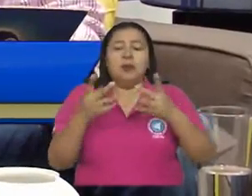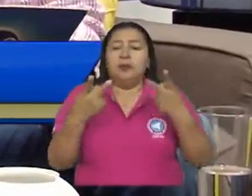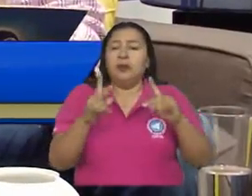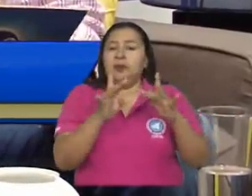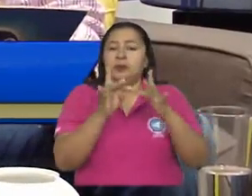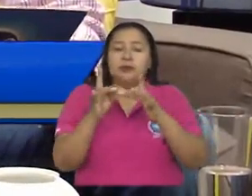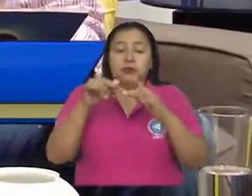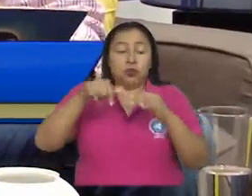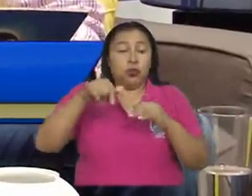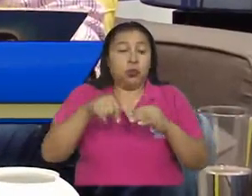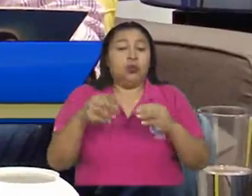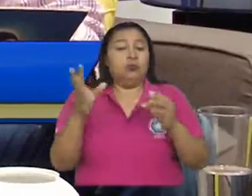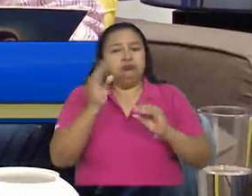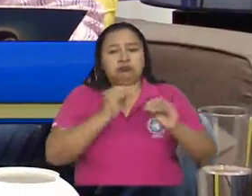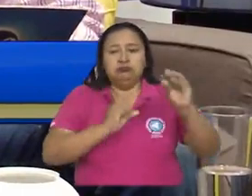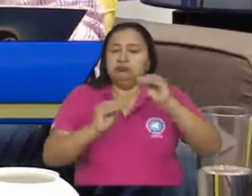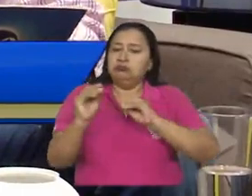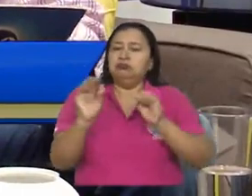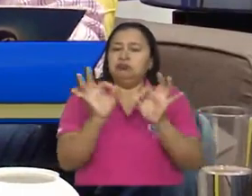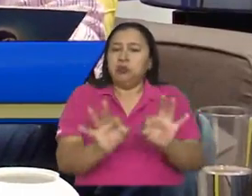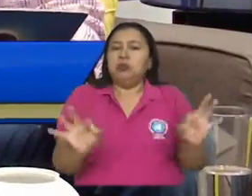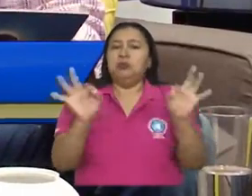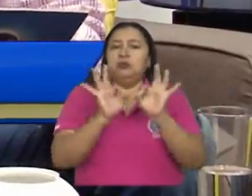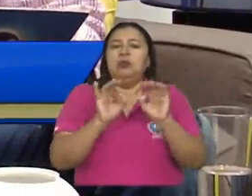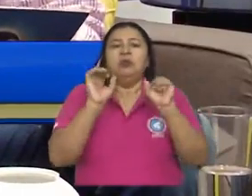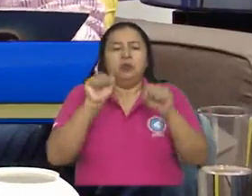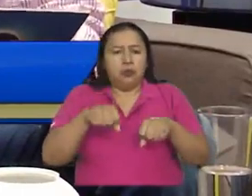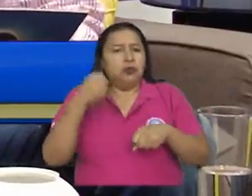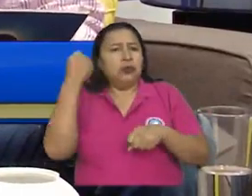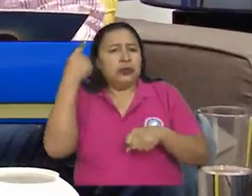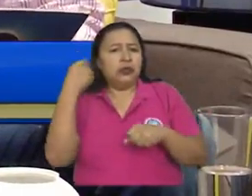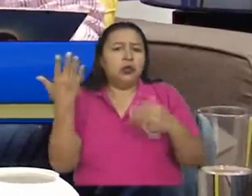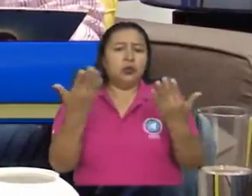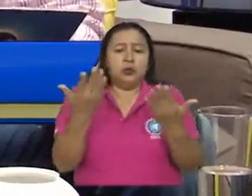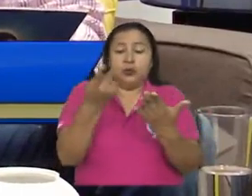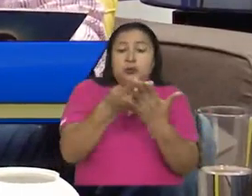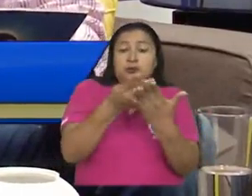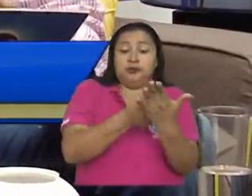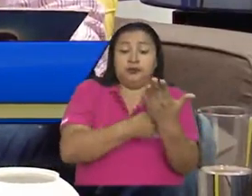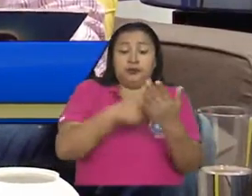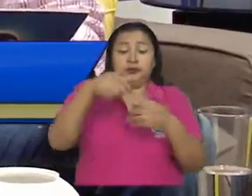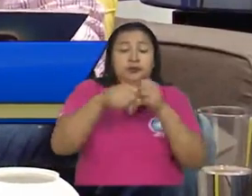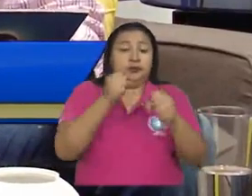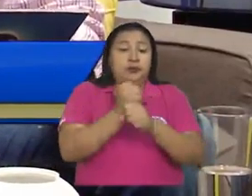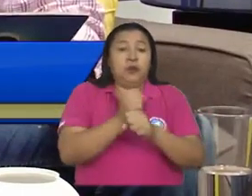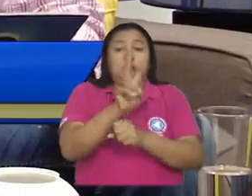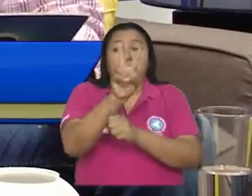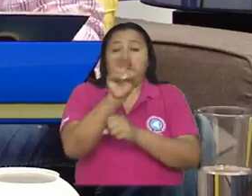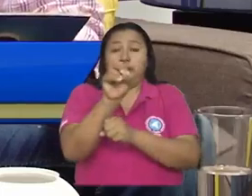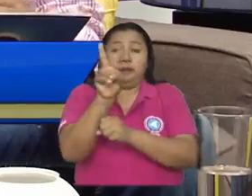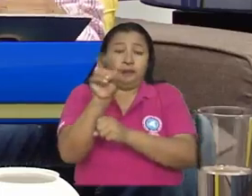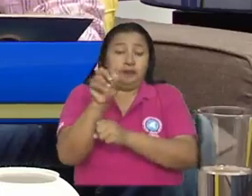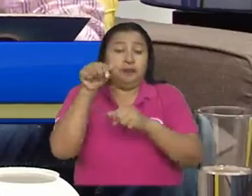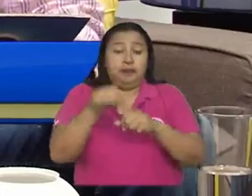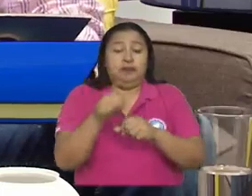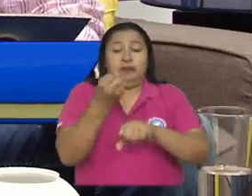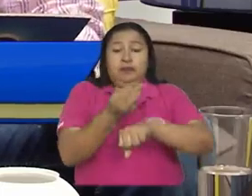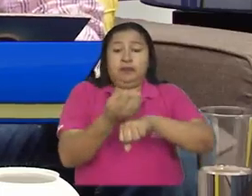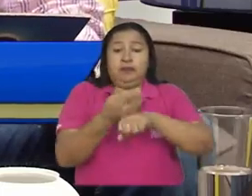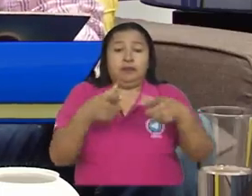una conversación muy importante que nos ayudará a entender cómo el presupuesto de este año 2020 para la Alcaldía de Managua